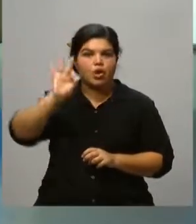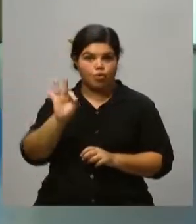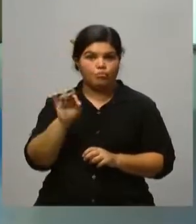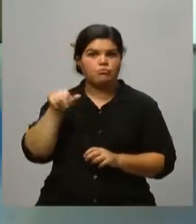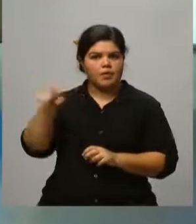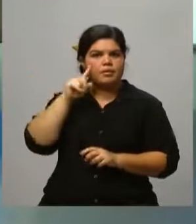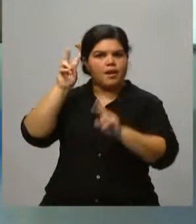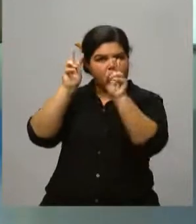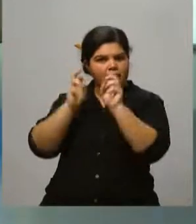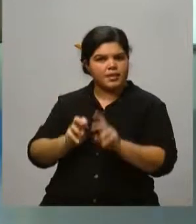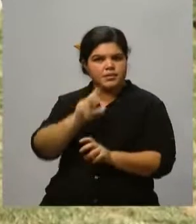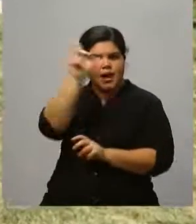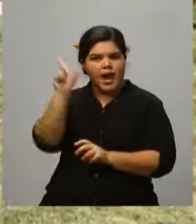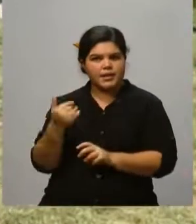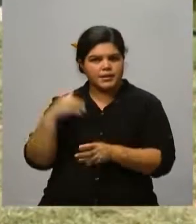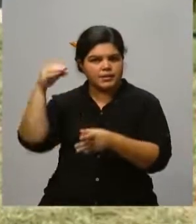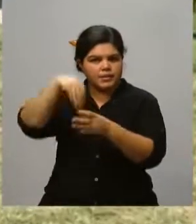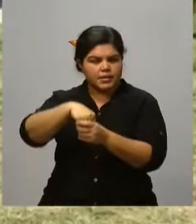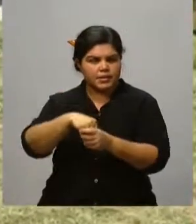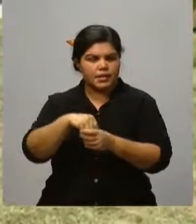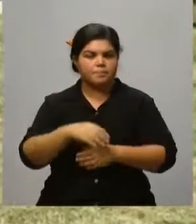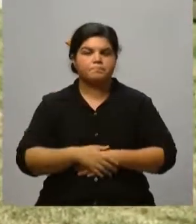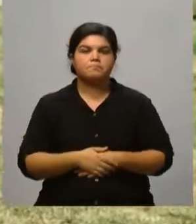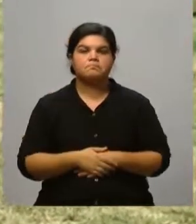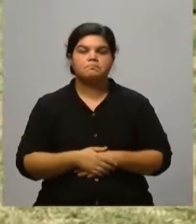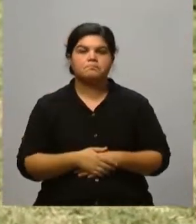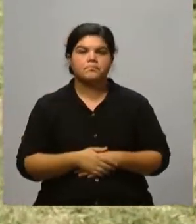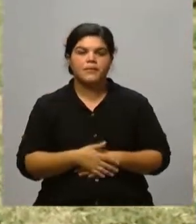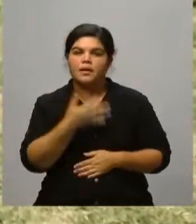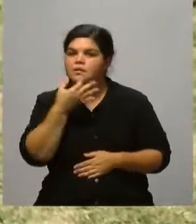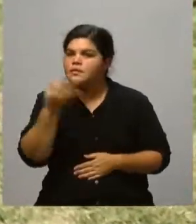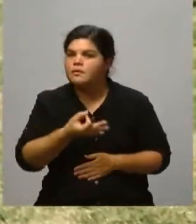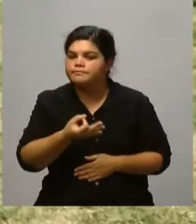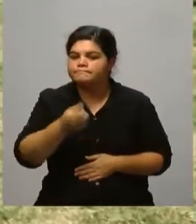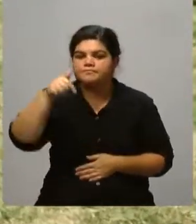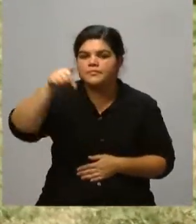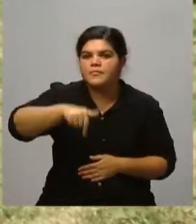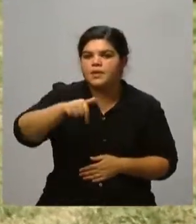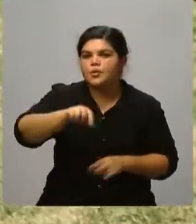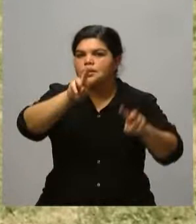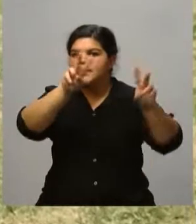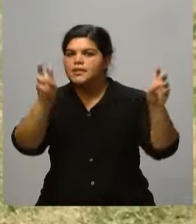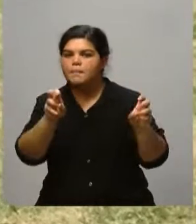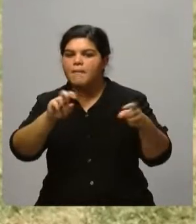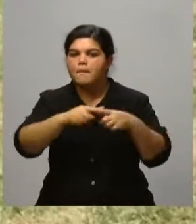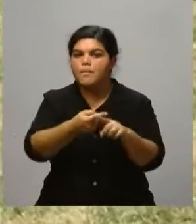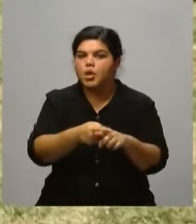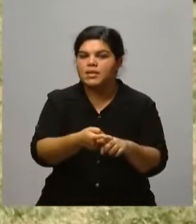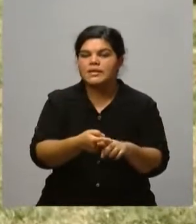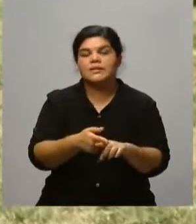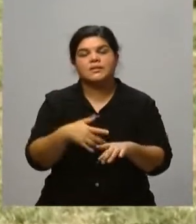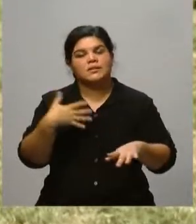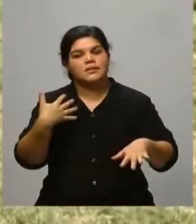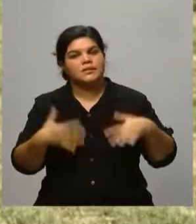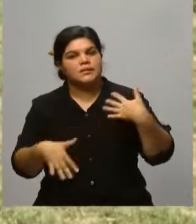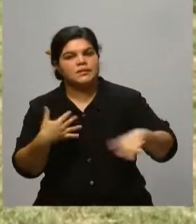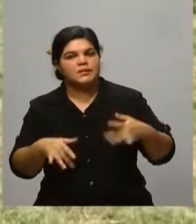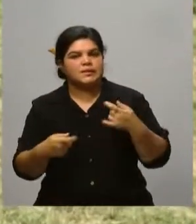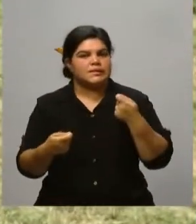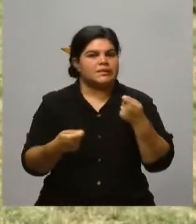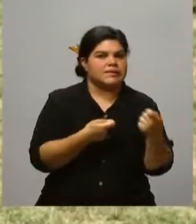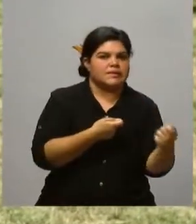Cambio, sino que tiene que notar también qué grado de recepción tiene la gente hacia su figura. Claro. Como vos decís,